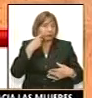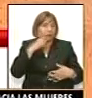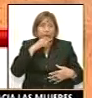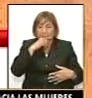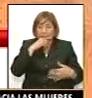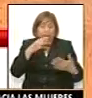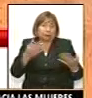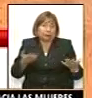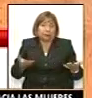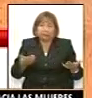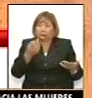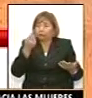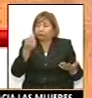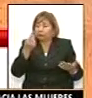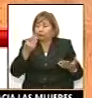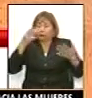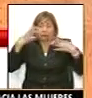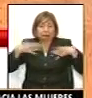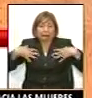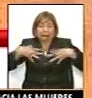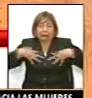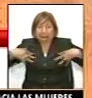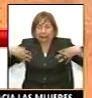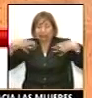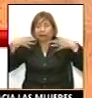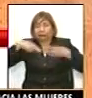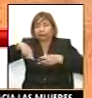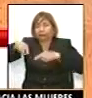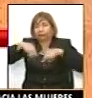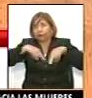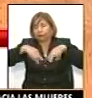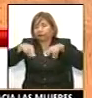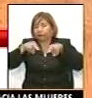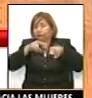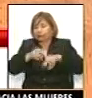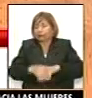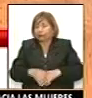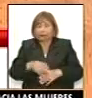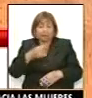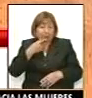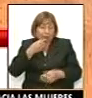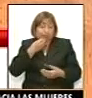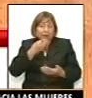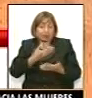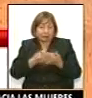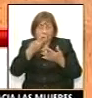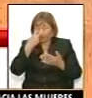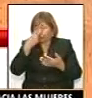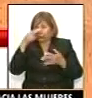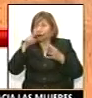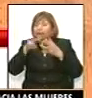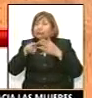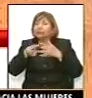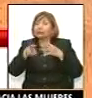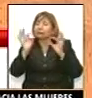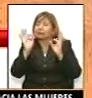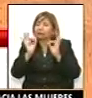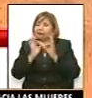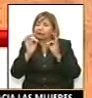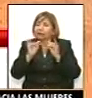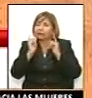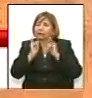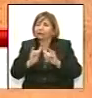mujeres. Solamente serían esqueletos transitando por ahí. Y eso nos haría ver claramente que en realidad somos exactamente